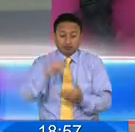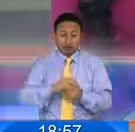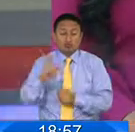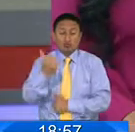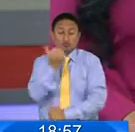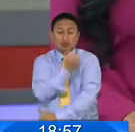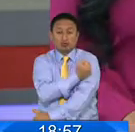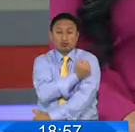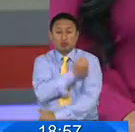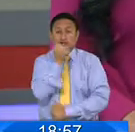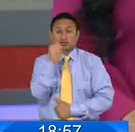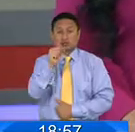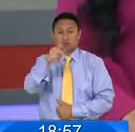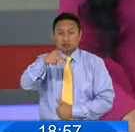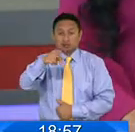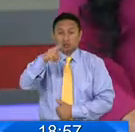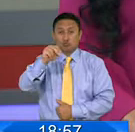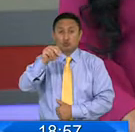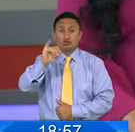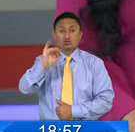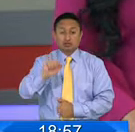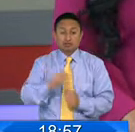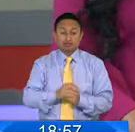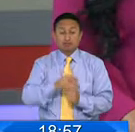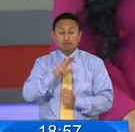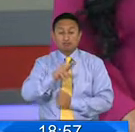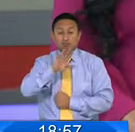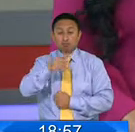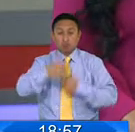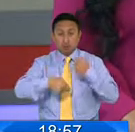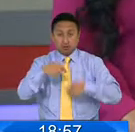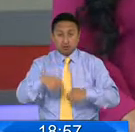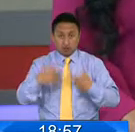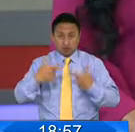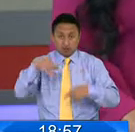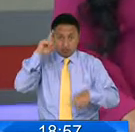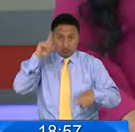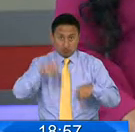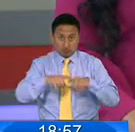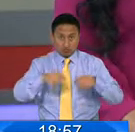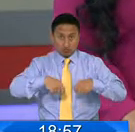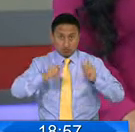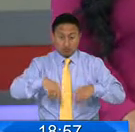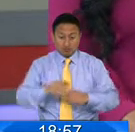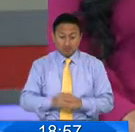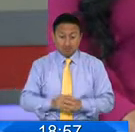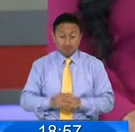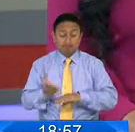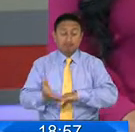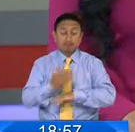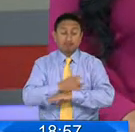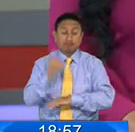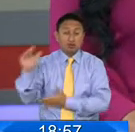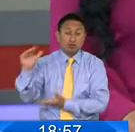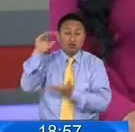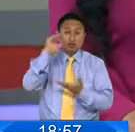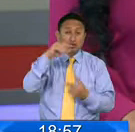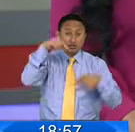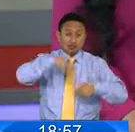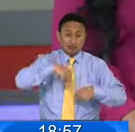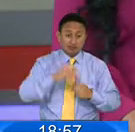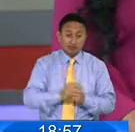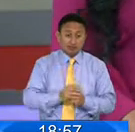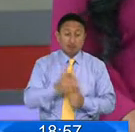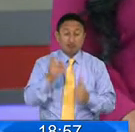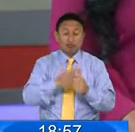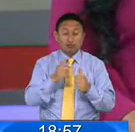se concretará luego del 24 de mayo antes de que el medicamento llegue al país deben solventarse